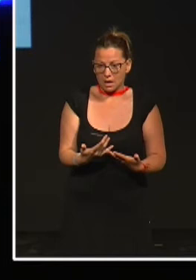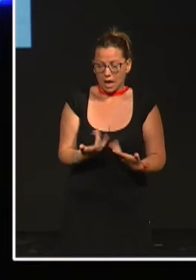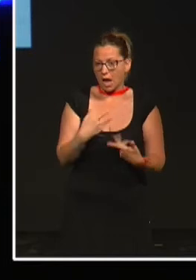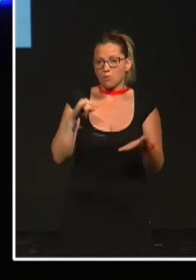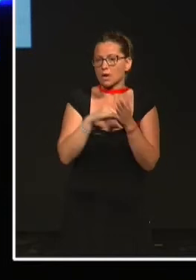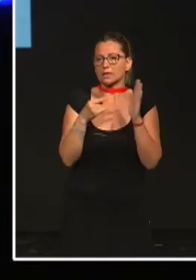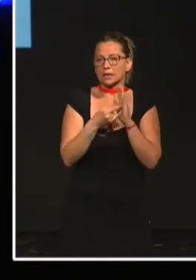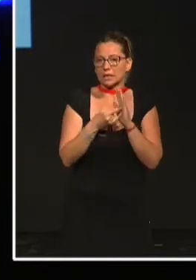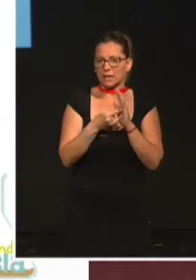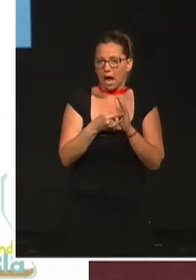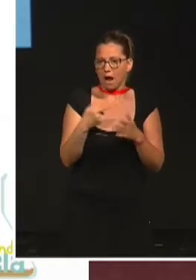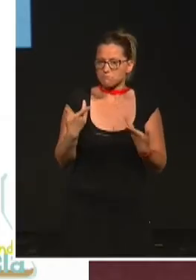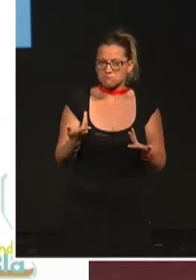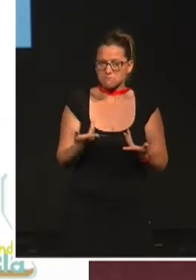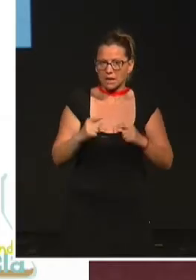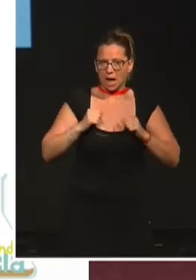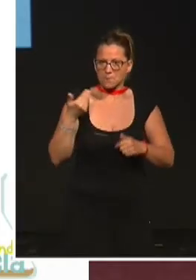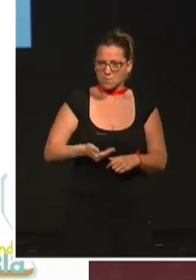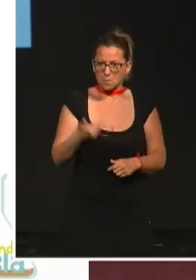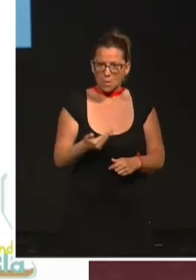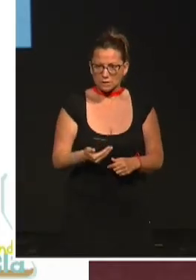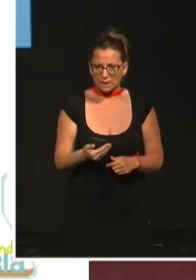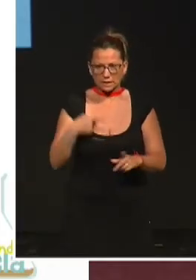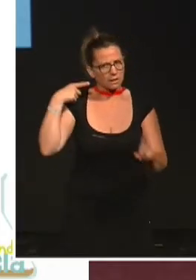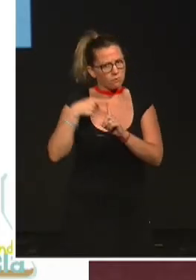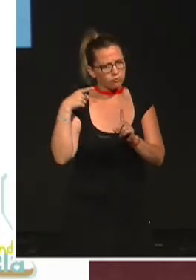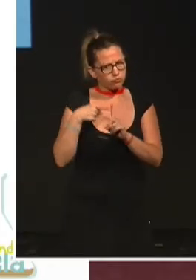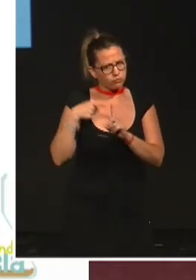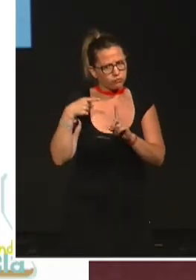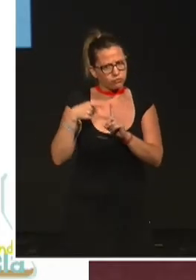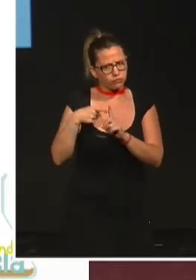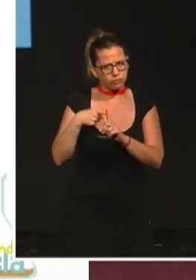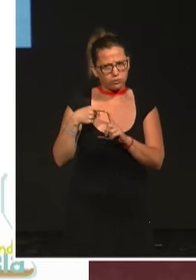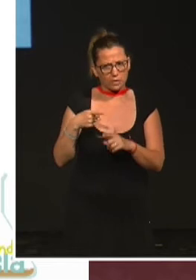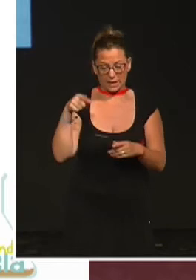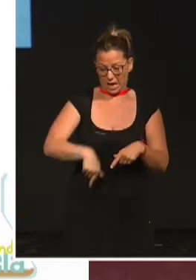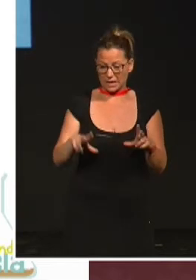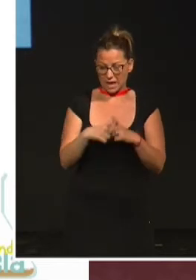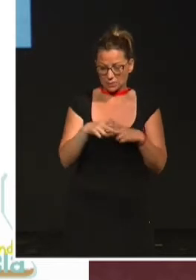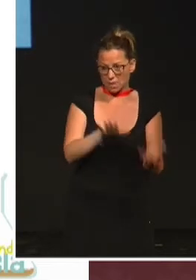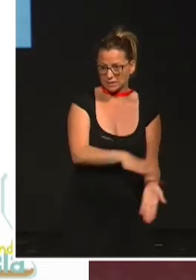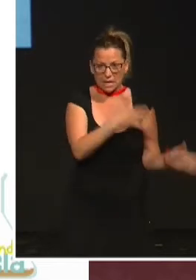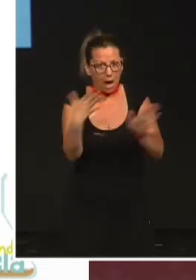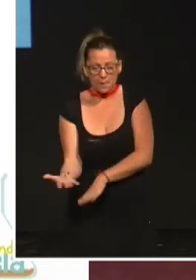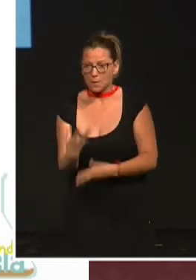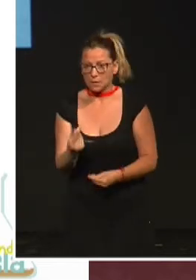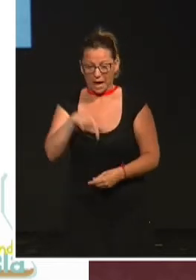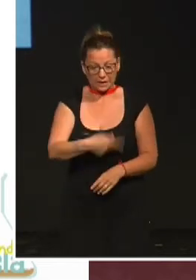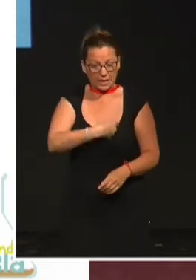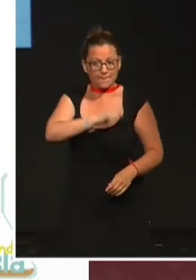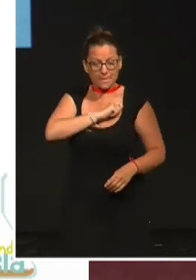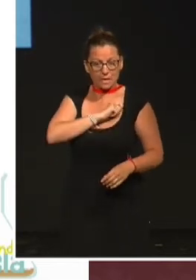boga. Es una disciplina muy utilizada y muy aplicada en la sociedad. De hecho, en España estamos